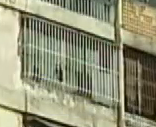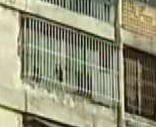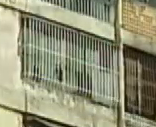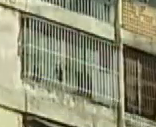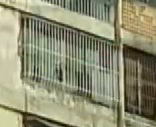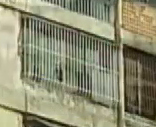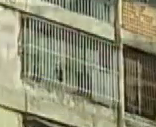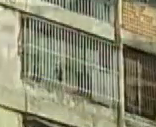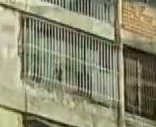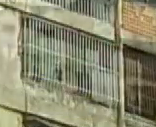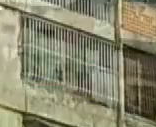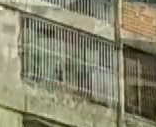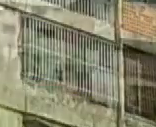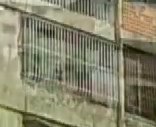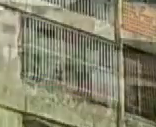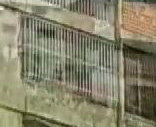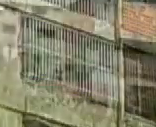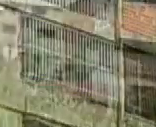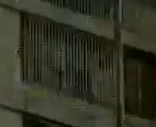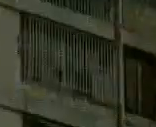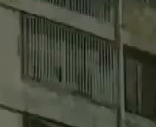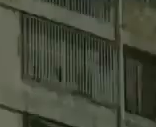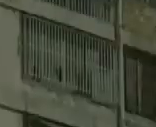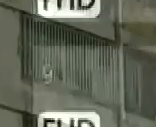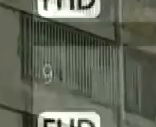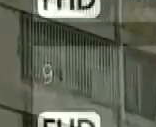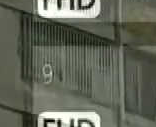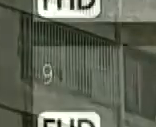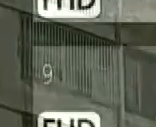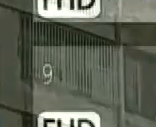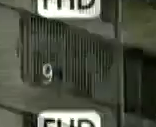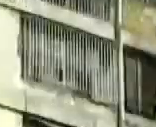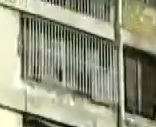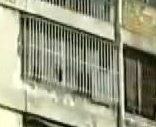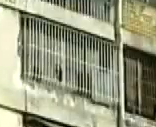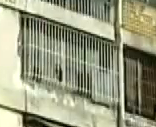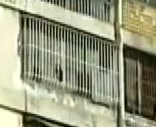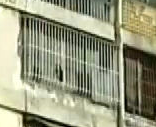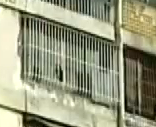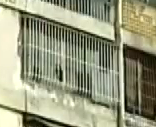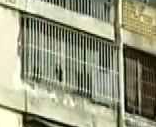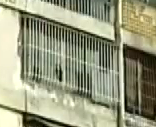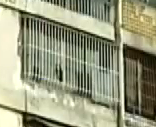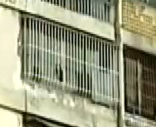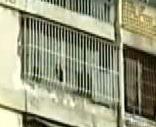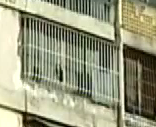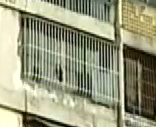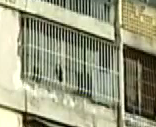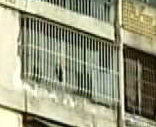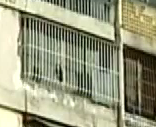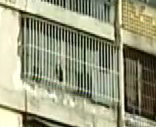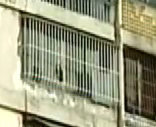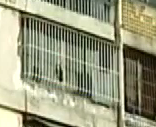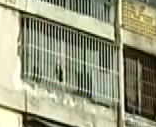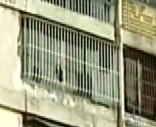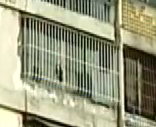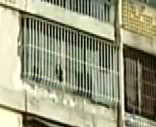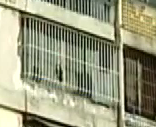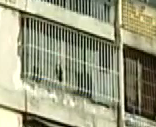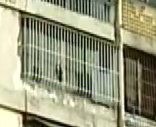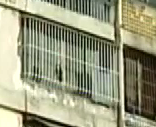conformación para ir a la reestructuración de los planteles educativos y que más de 1000 estudiantes de esta